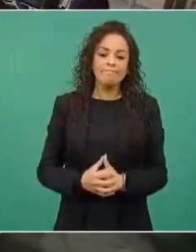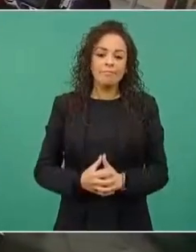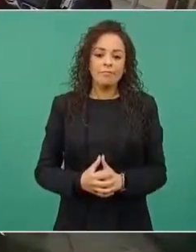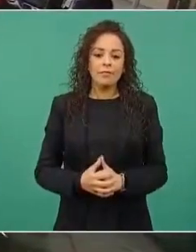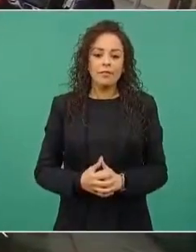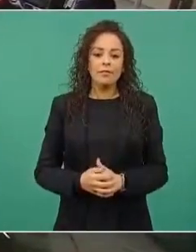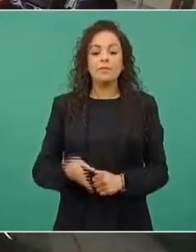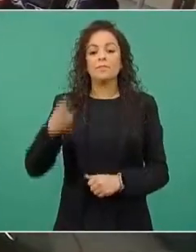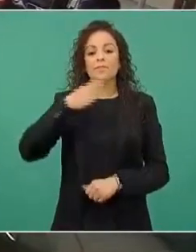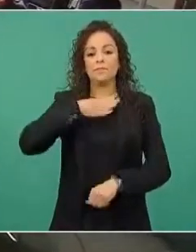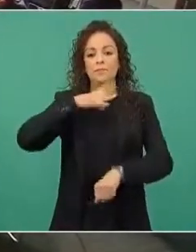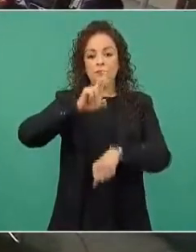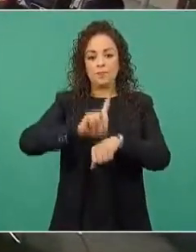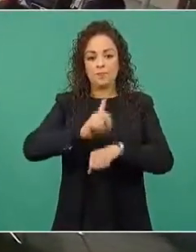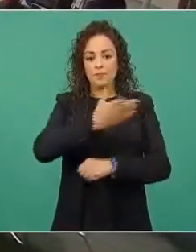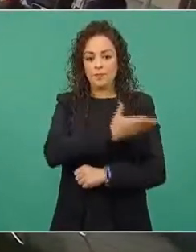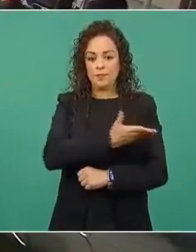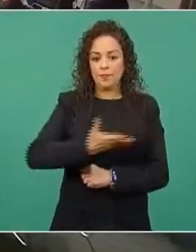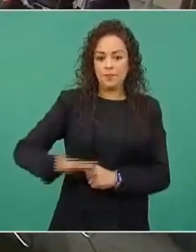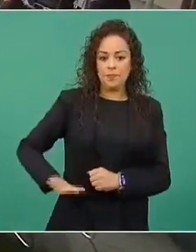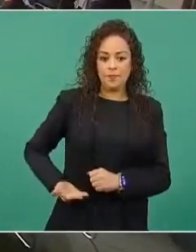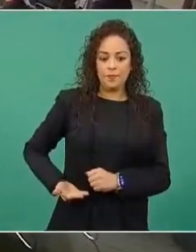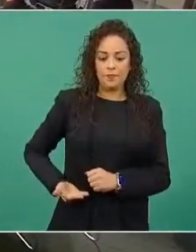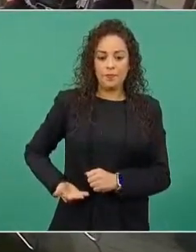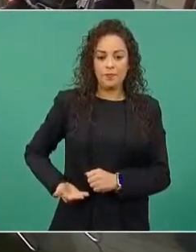Buenos días, señor presidente.